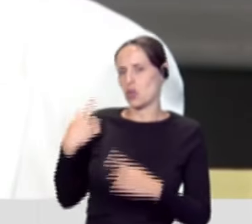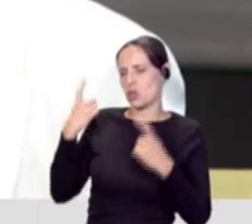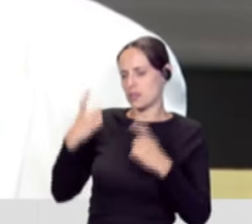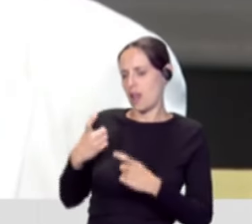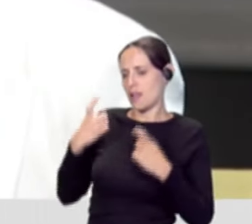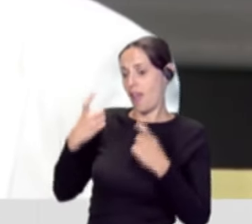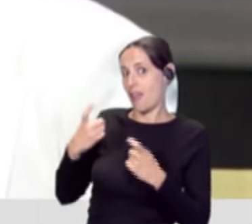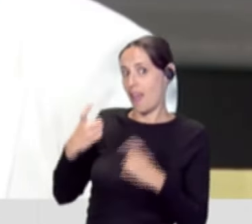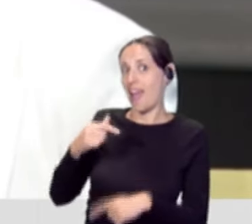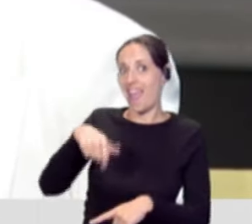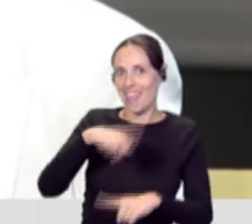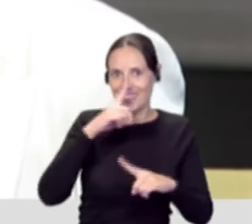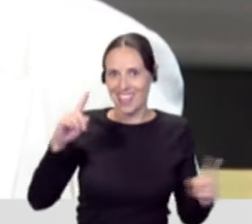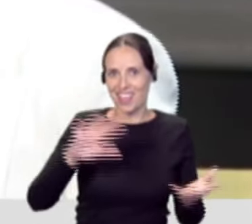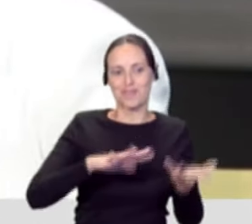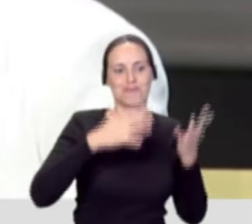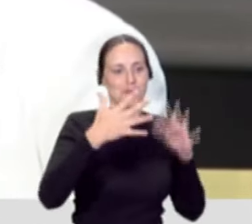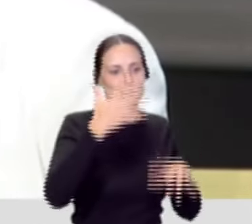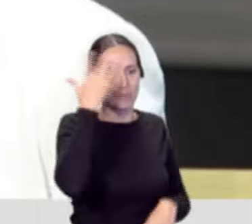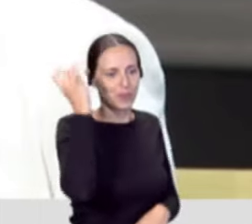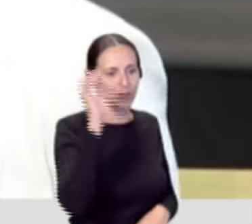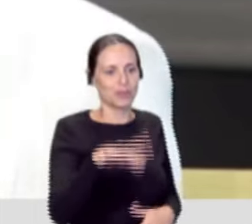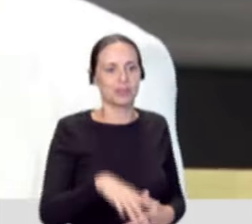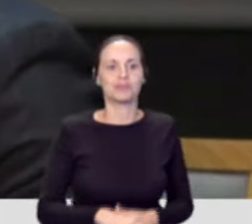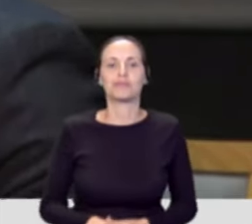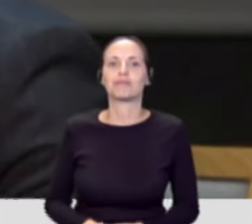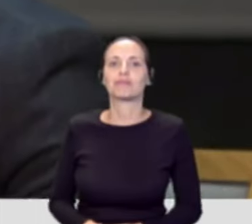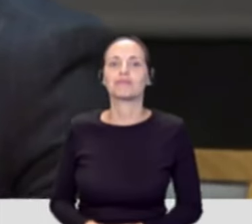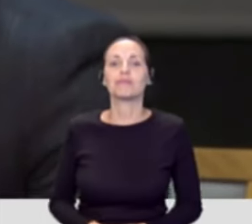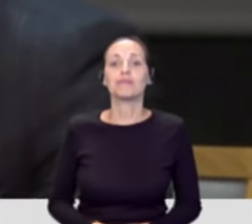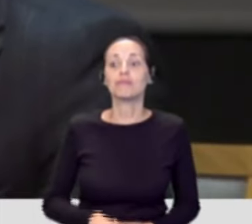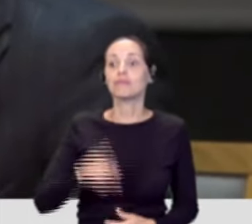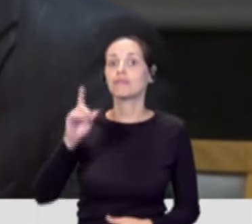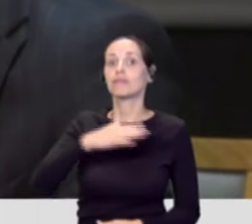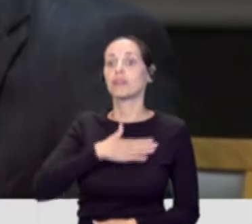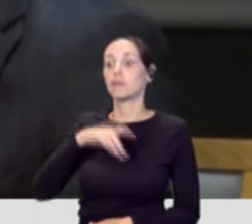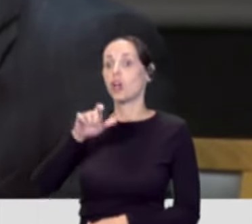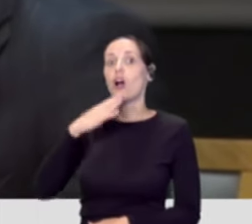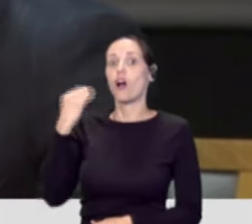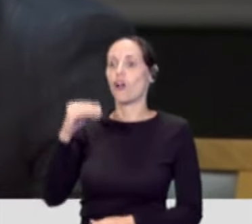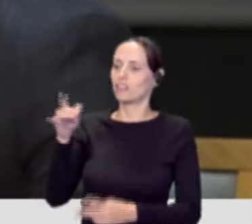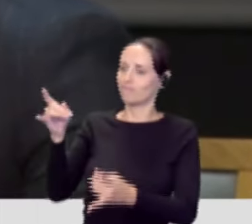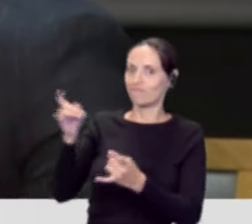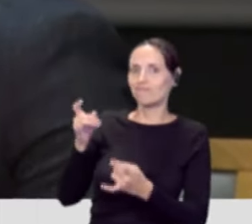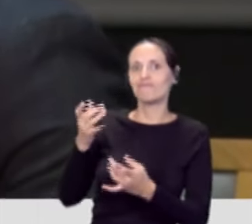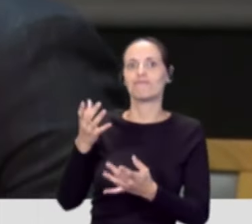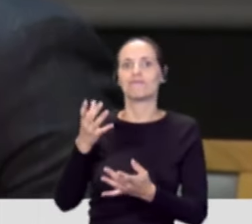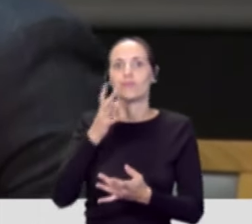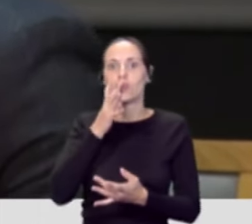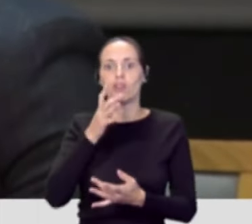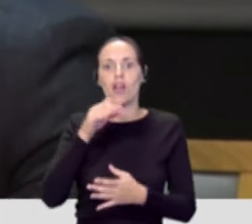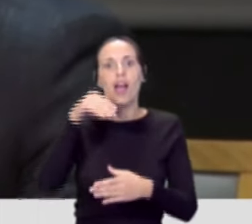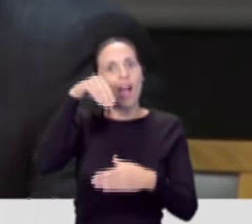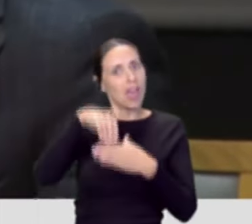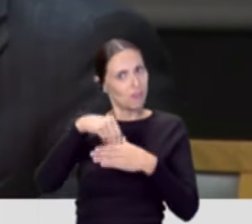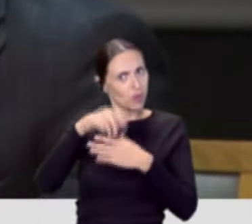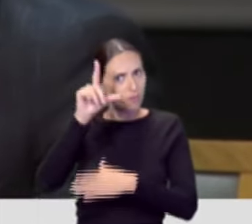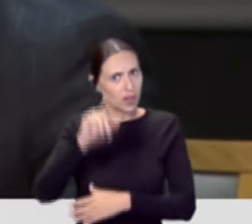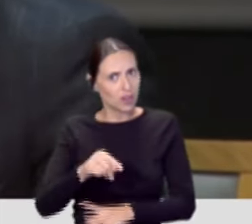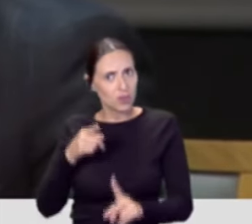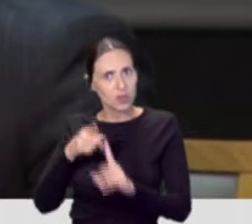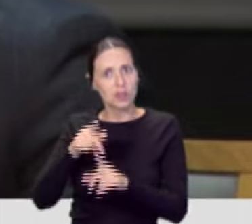los lanzamos. También se quiere atraer al público joven, señor Perdigón. En este caso, ¿hay abonos asequibles para